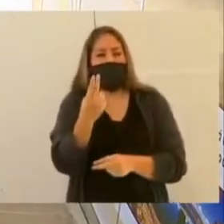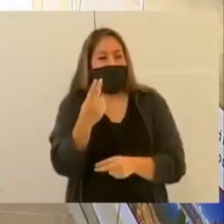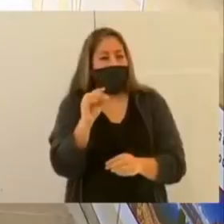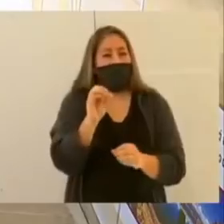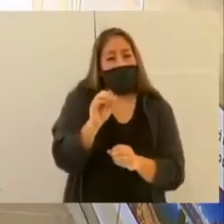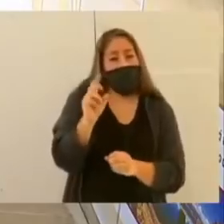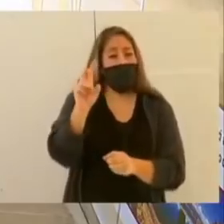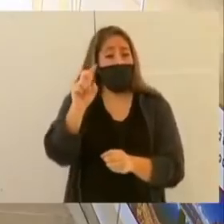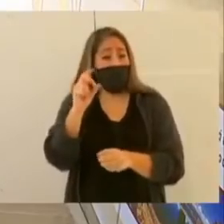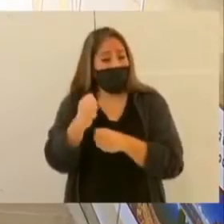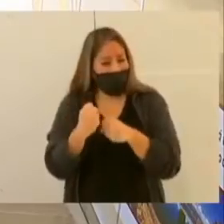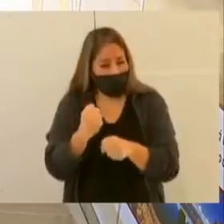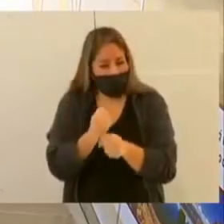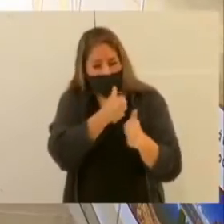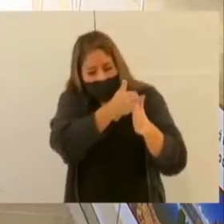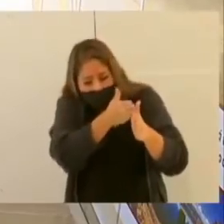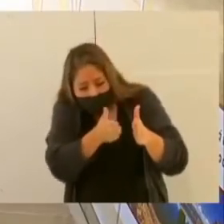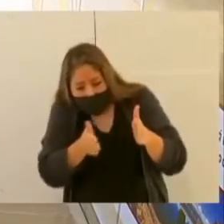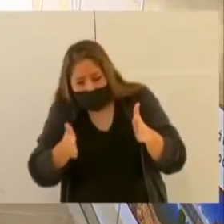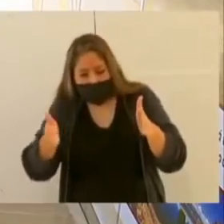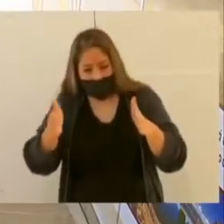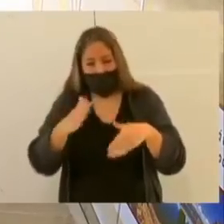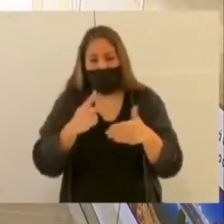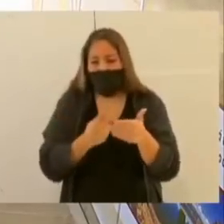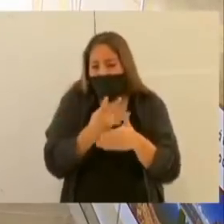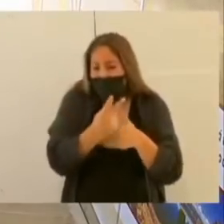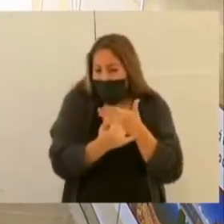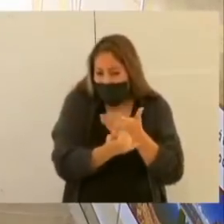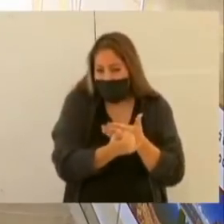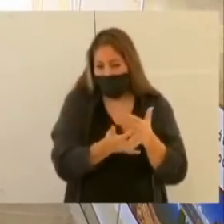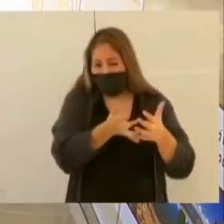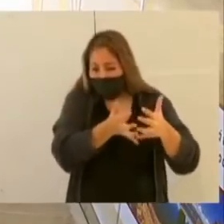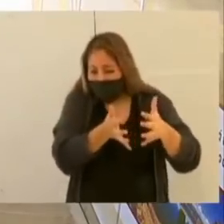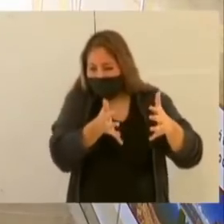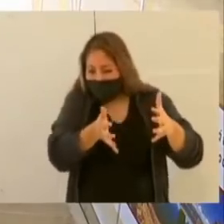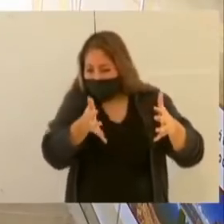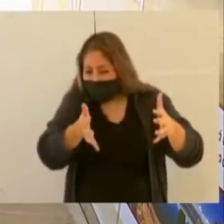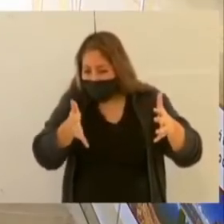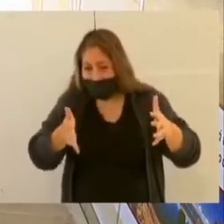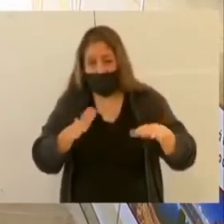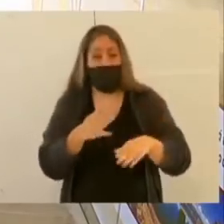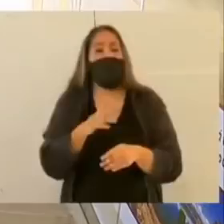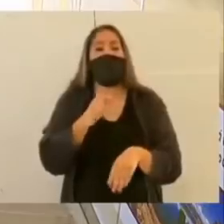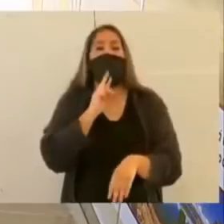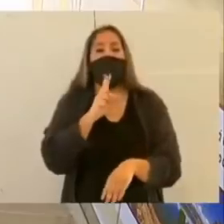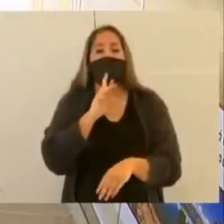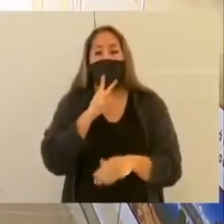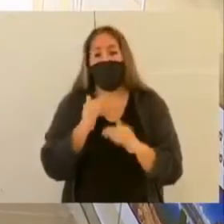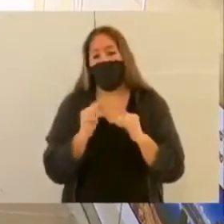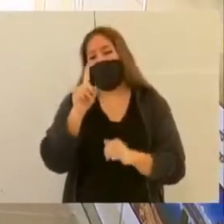tiempo, pero para estar dentro de los límites